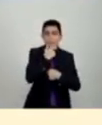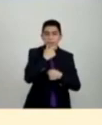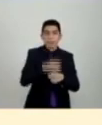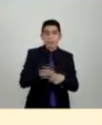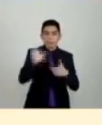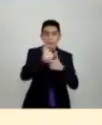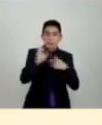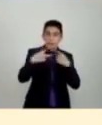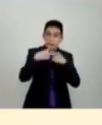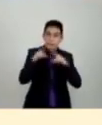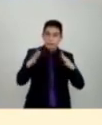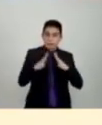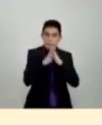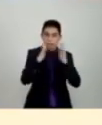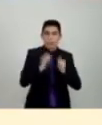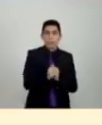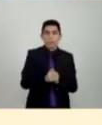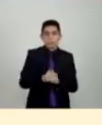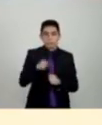claro,